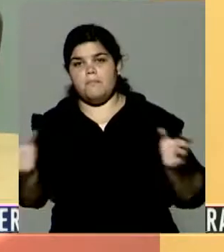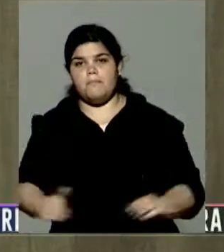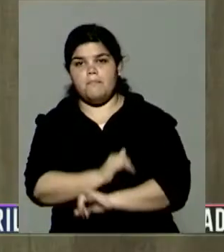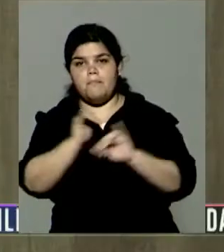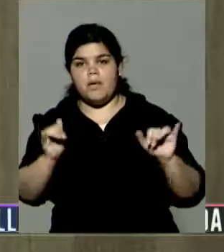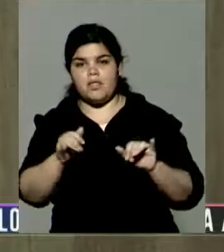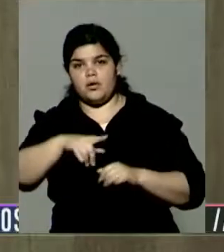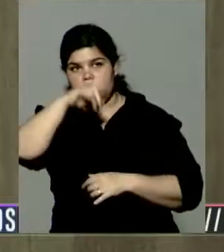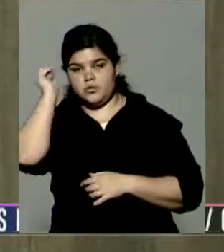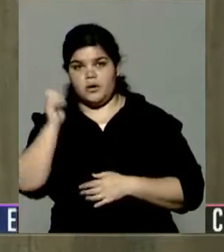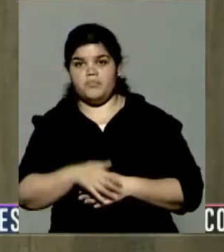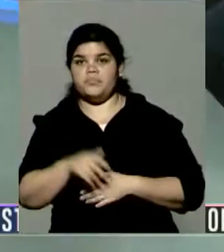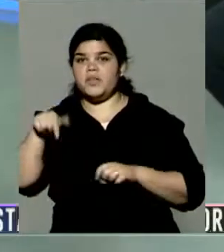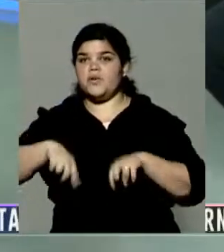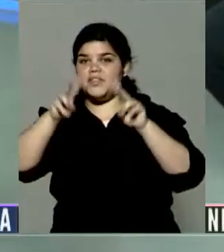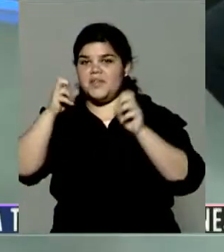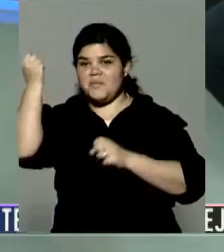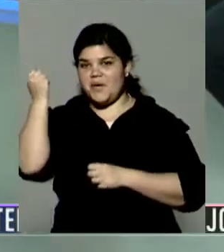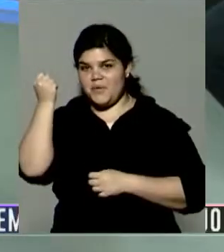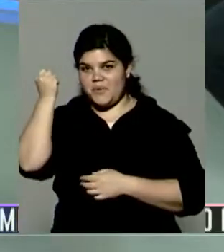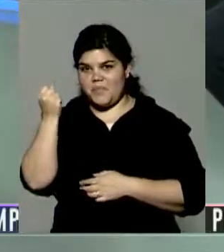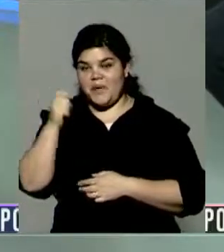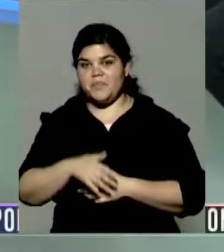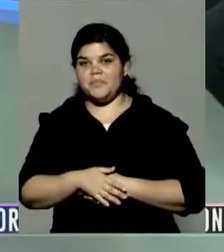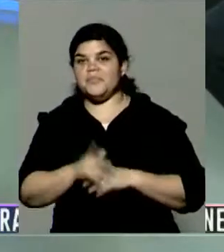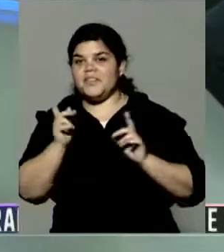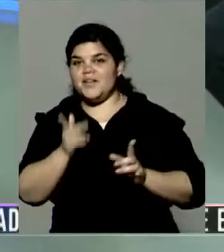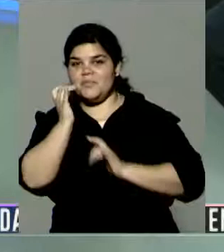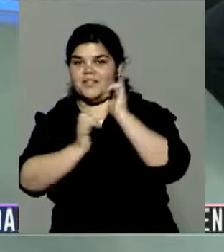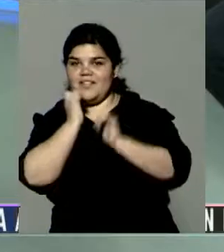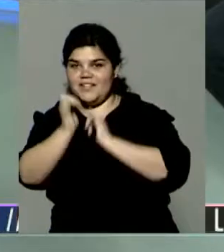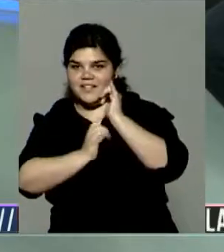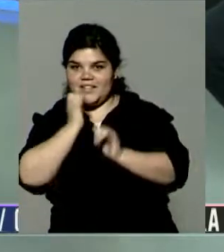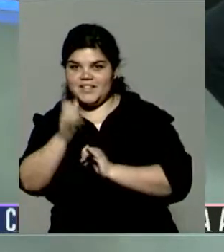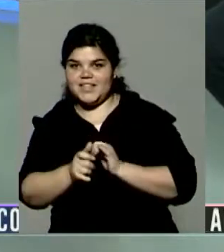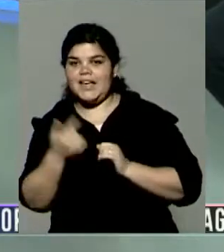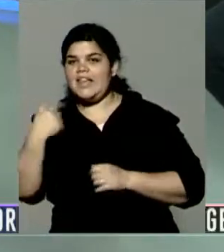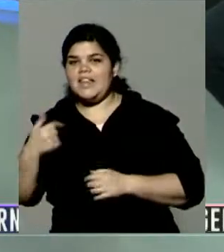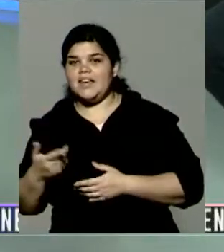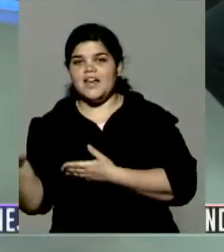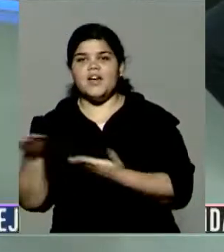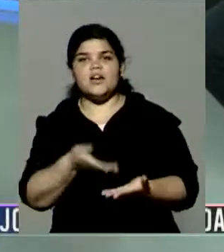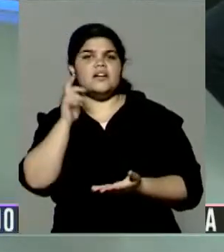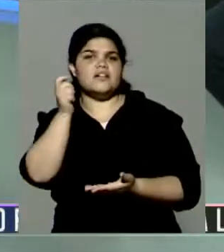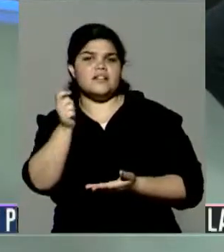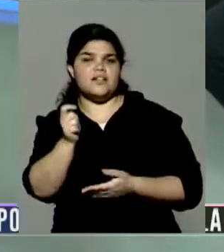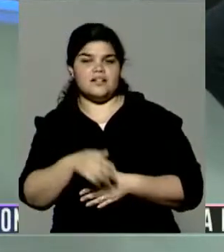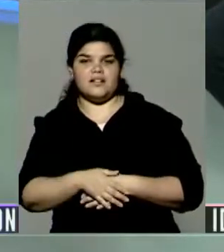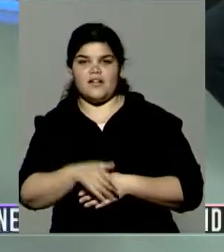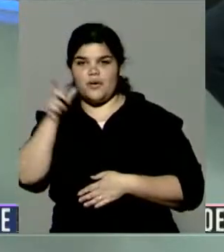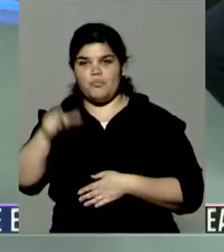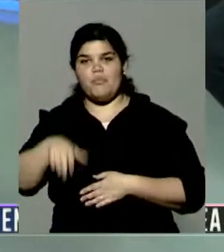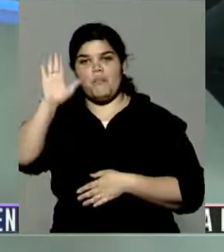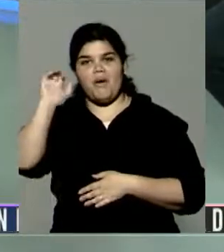Vamos ahora a hablar de economía y les vamos a contar que vamos a presentar para eso a nuestro columnista de los